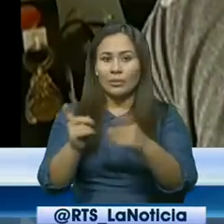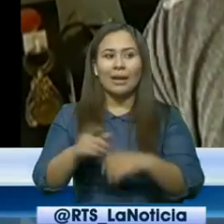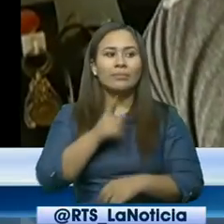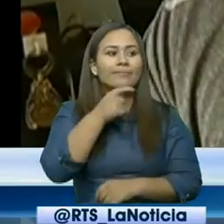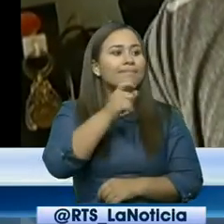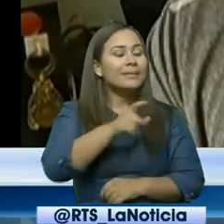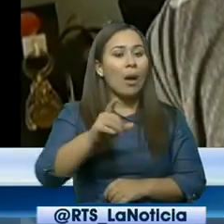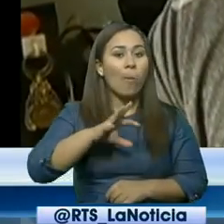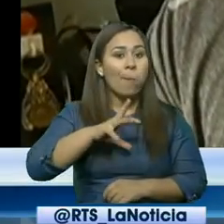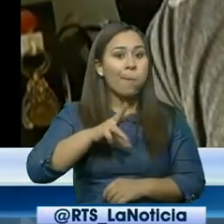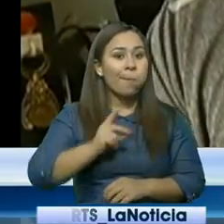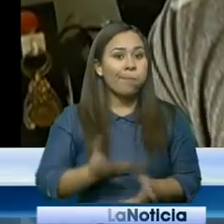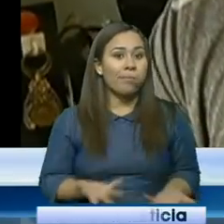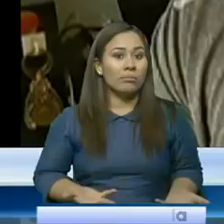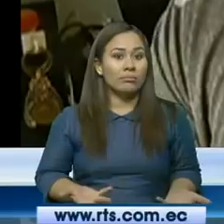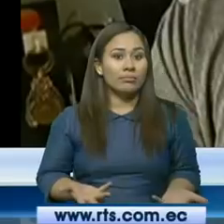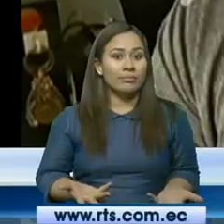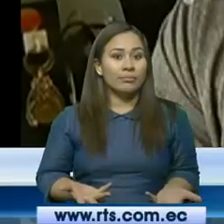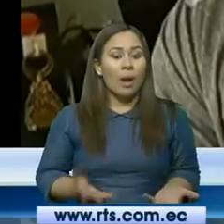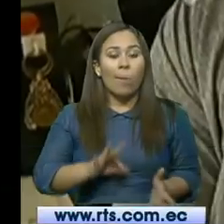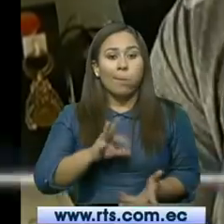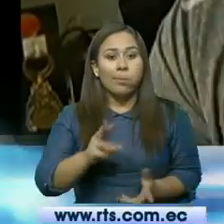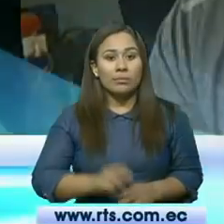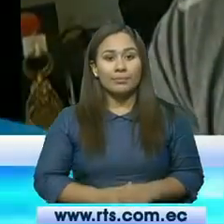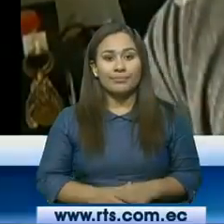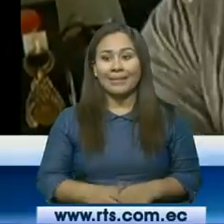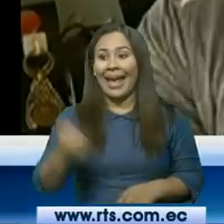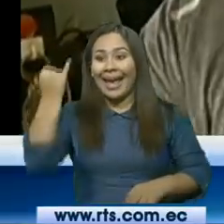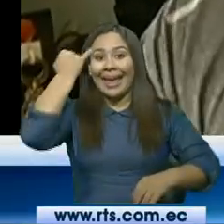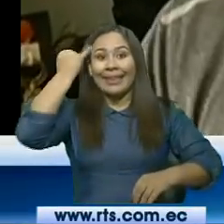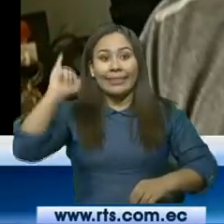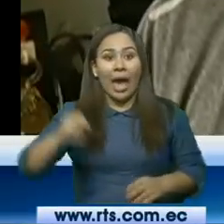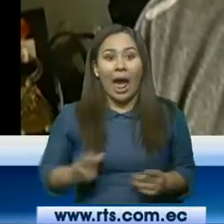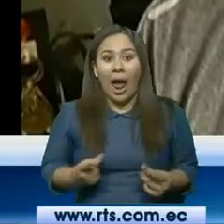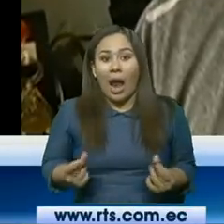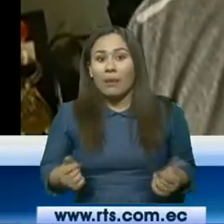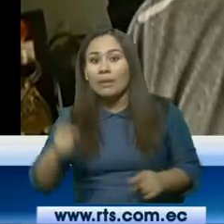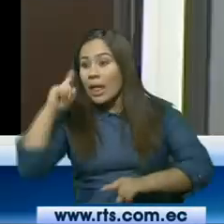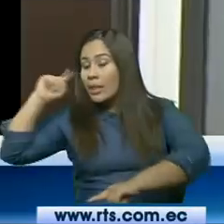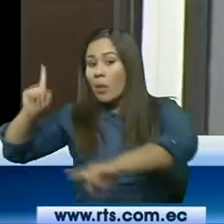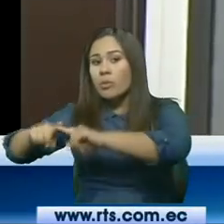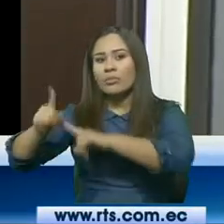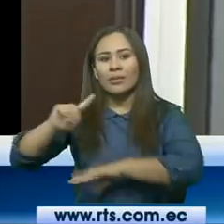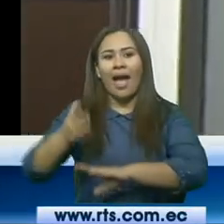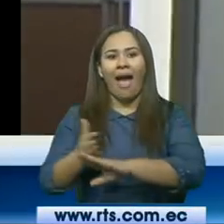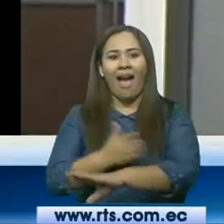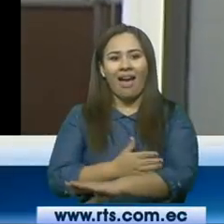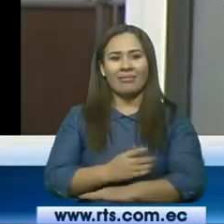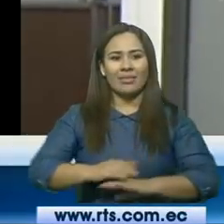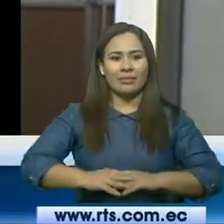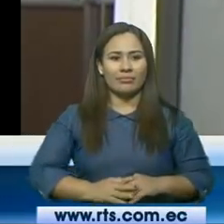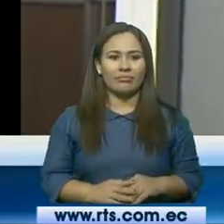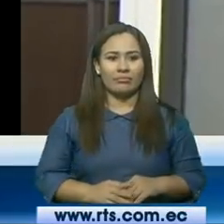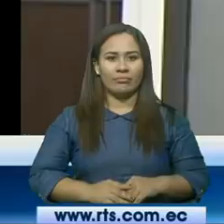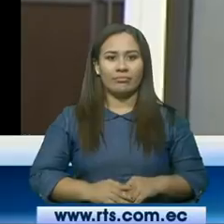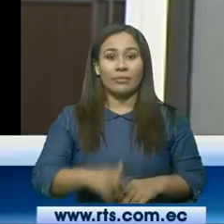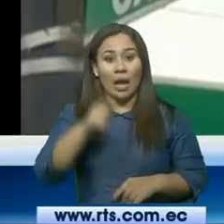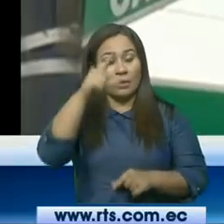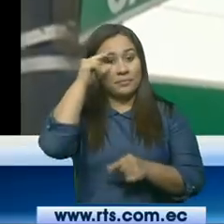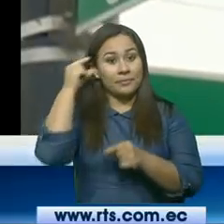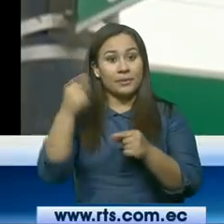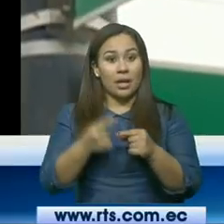porque no es algo que es de armarlo inmediatamente y atracar la fiscalía ya inició las indagaciones